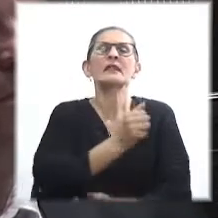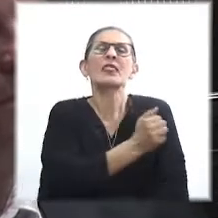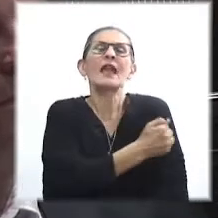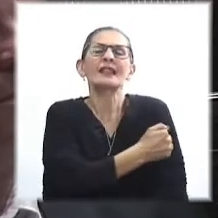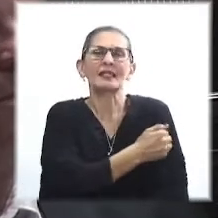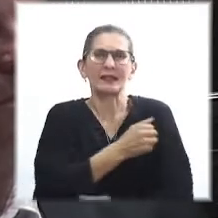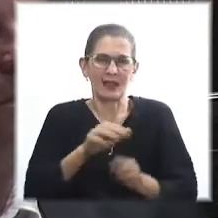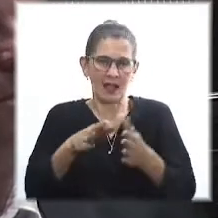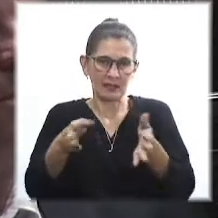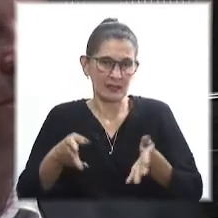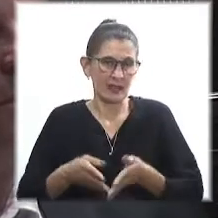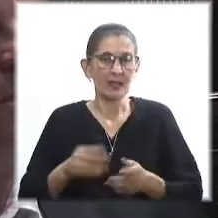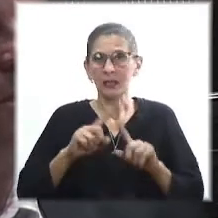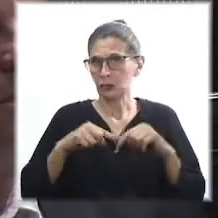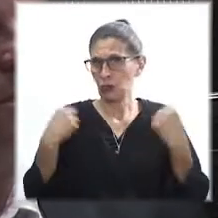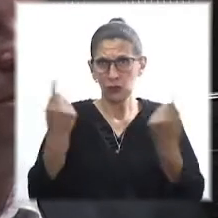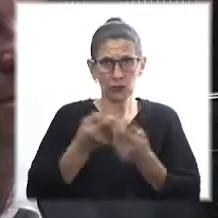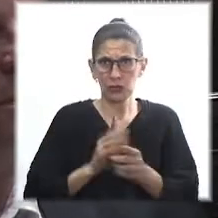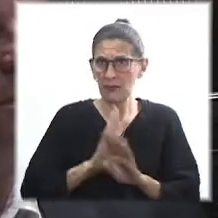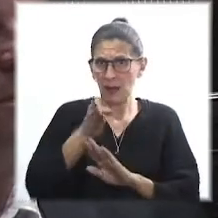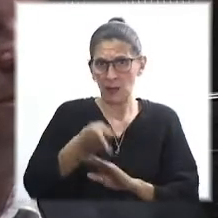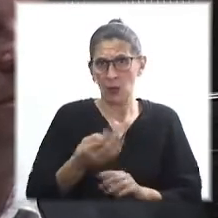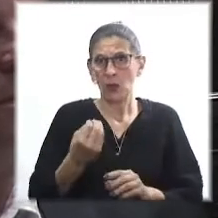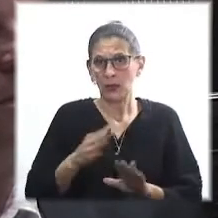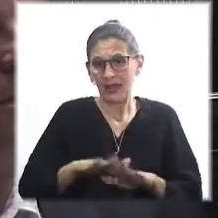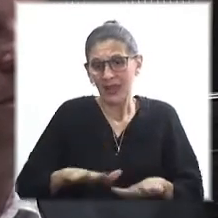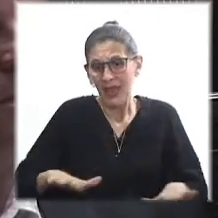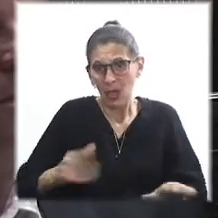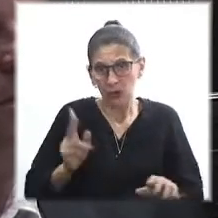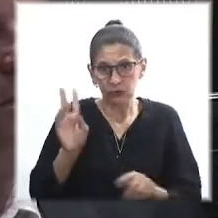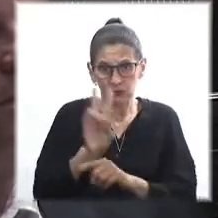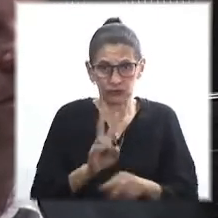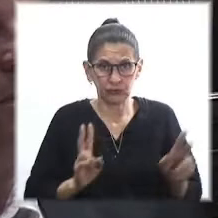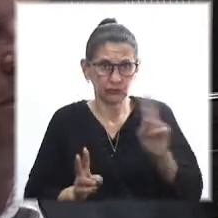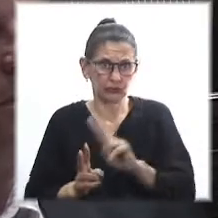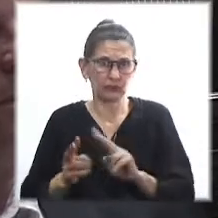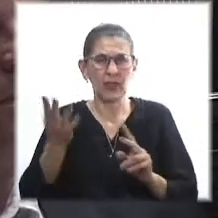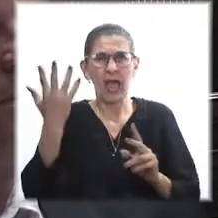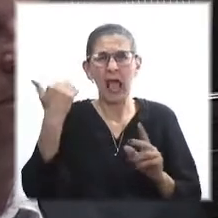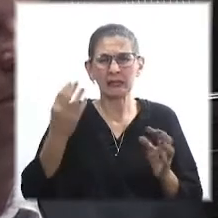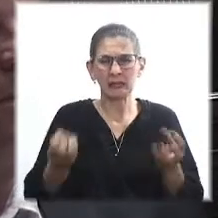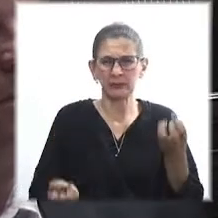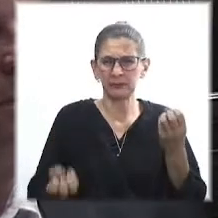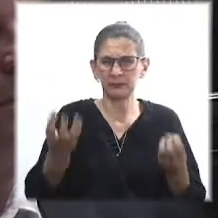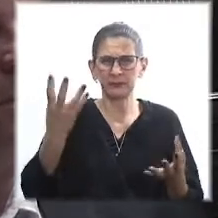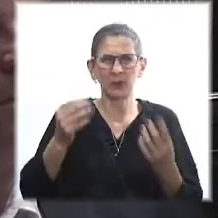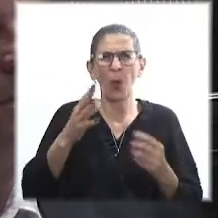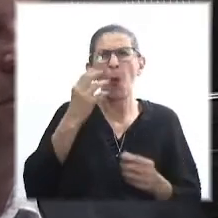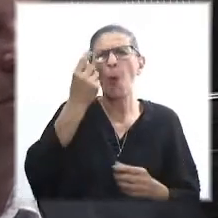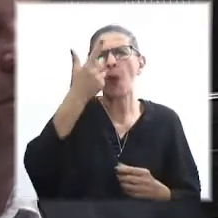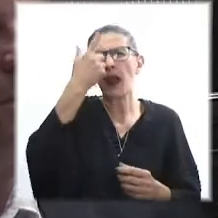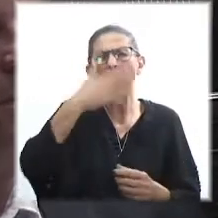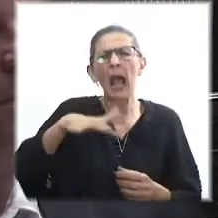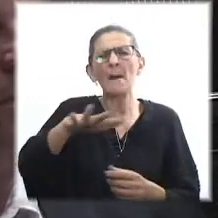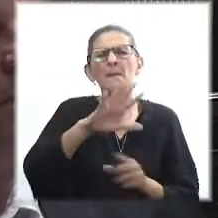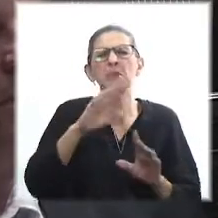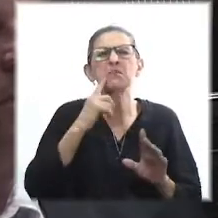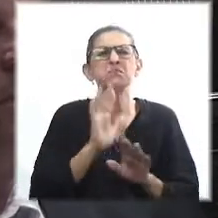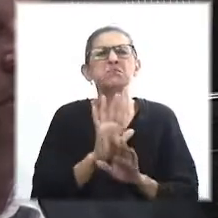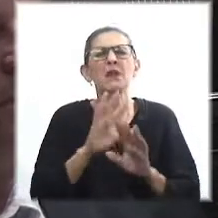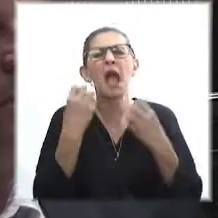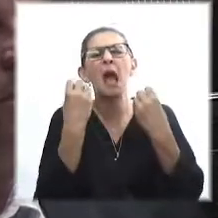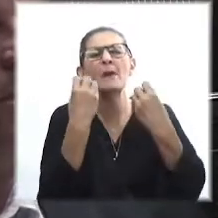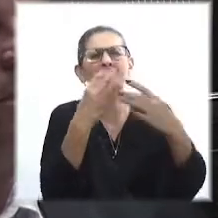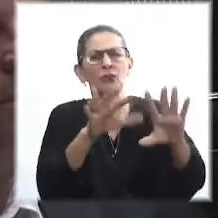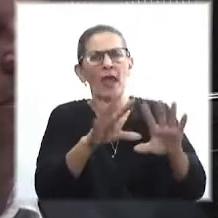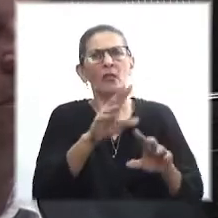meseta de Artigas todos íbamos cuando éramos niños. Era un pajonal la meseta de Artigas, un campo abandonado, con esa